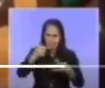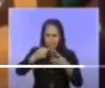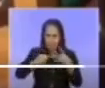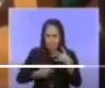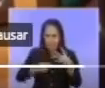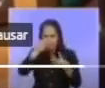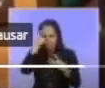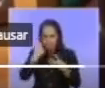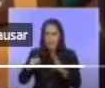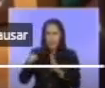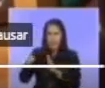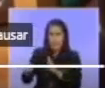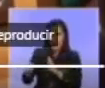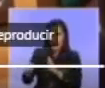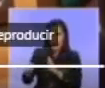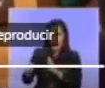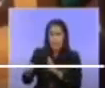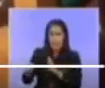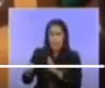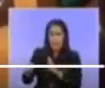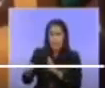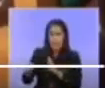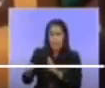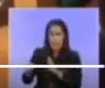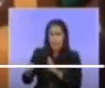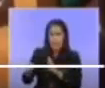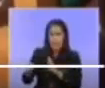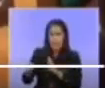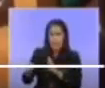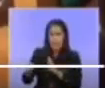para desvirtuar la pertenencia.